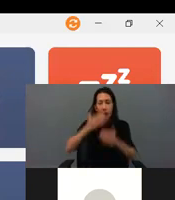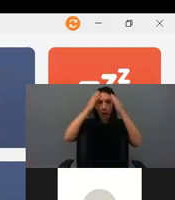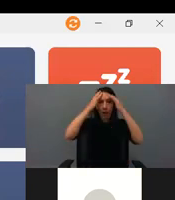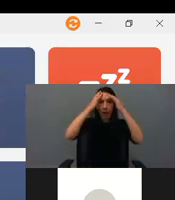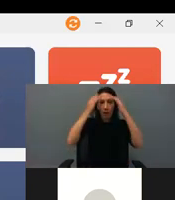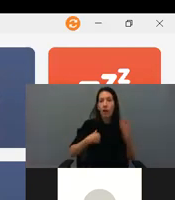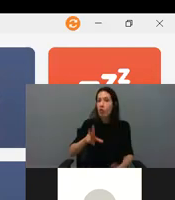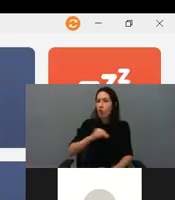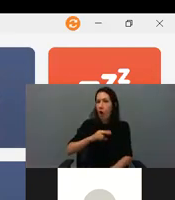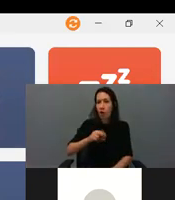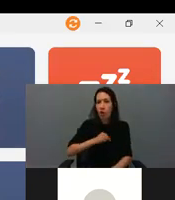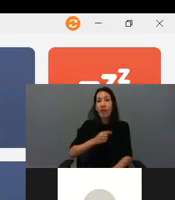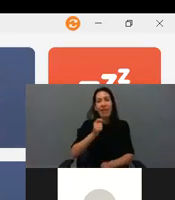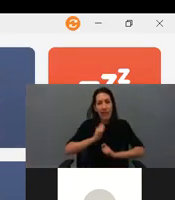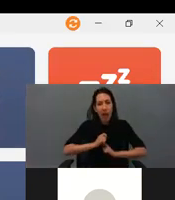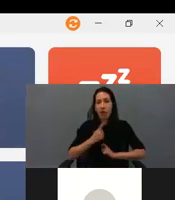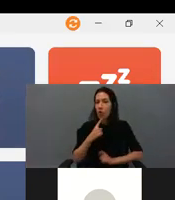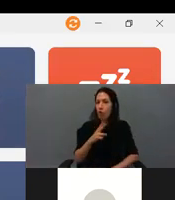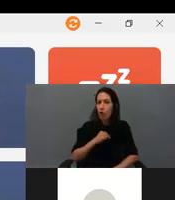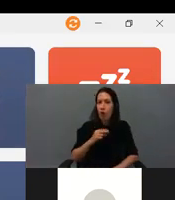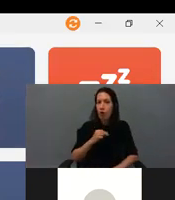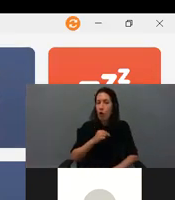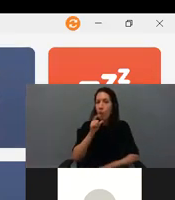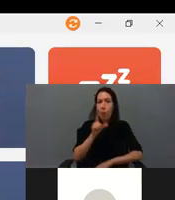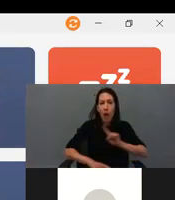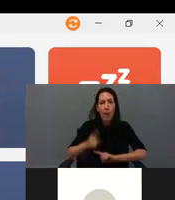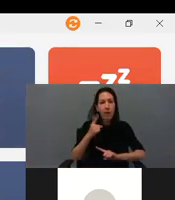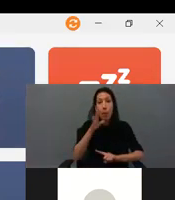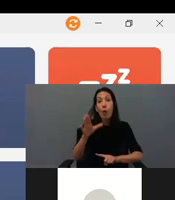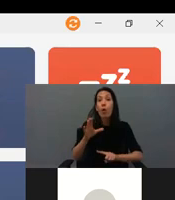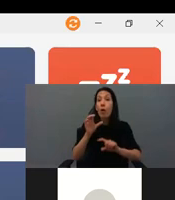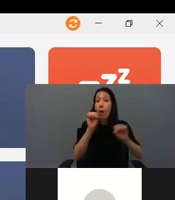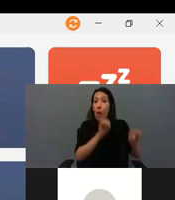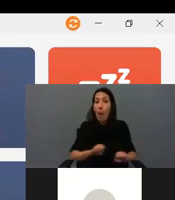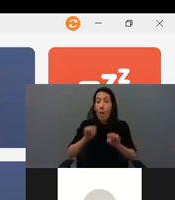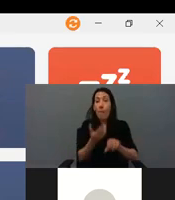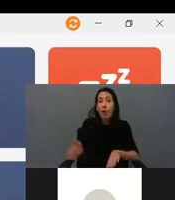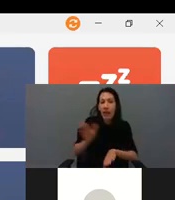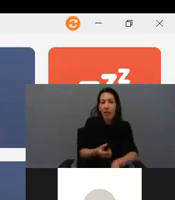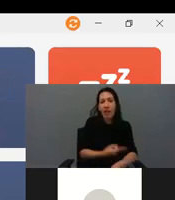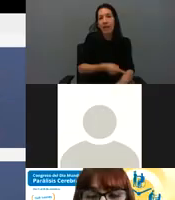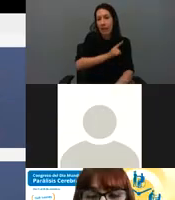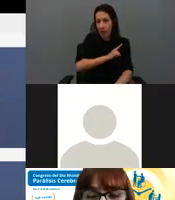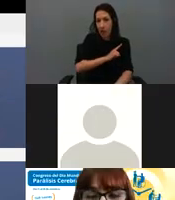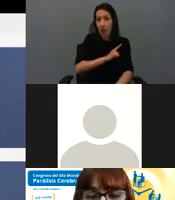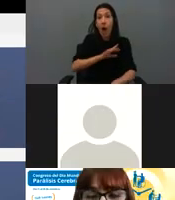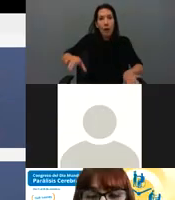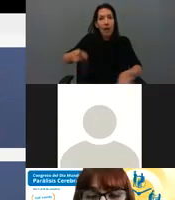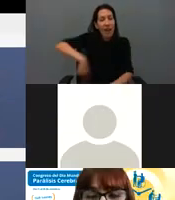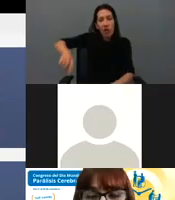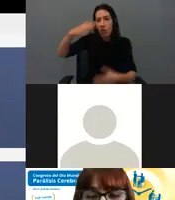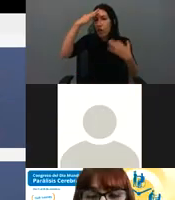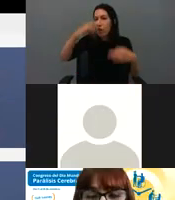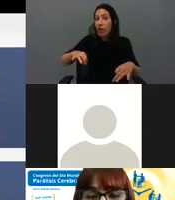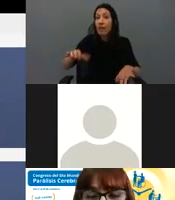cabeza, negándomela, poniendo muchas trabas y dificultades por un proteccionismo exagerado. Sin darse